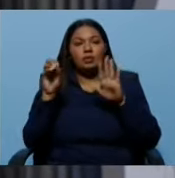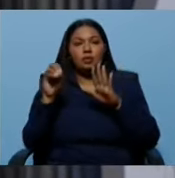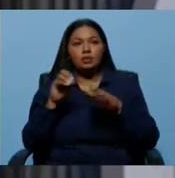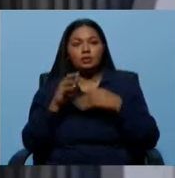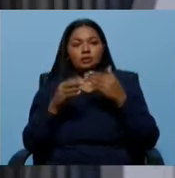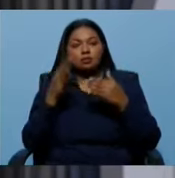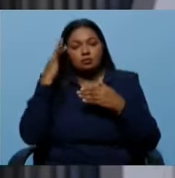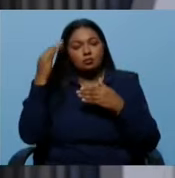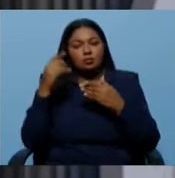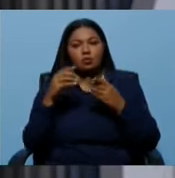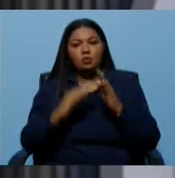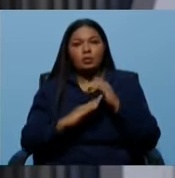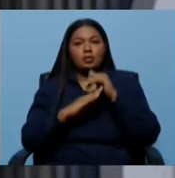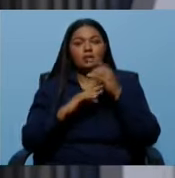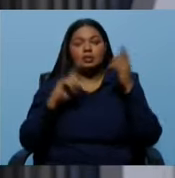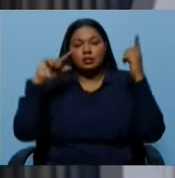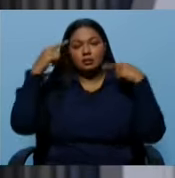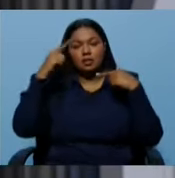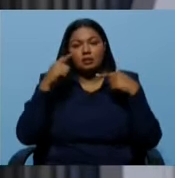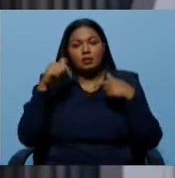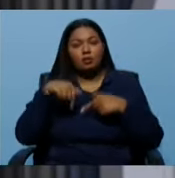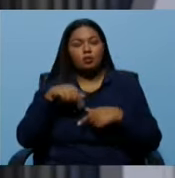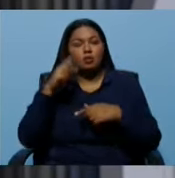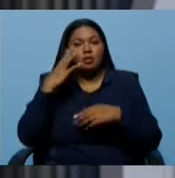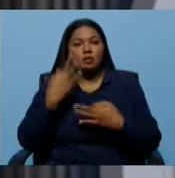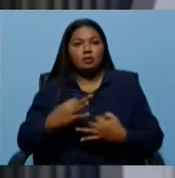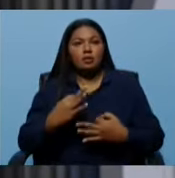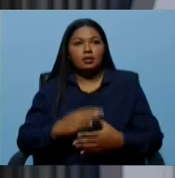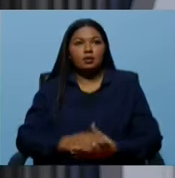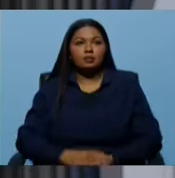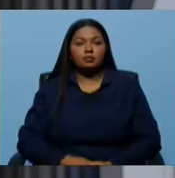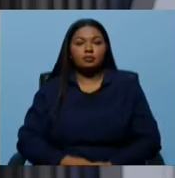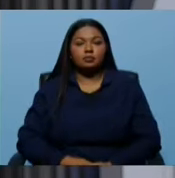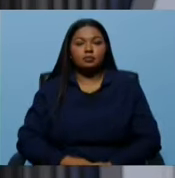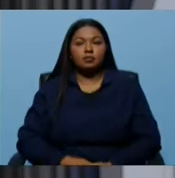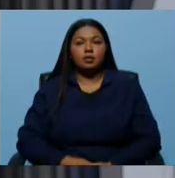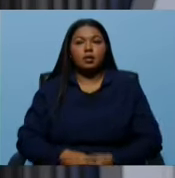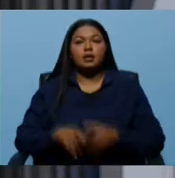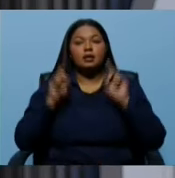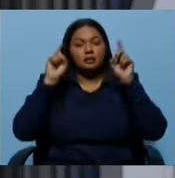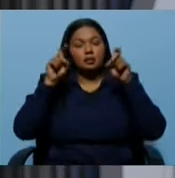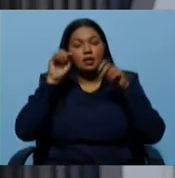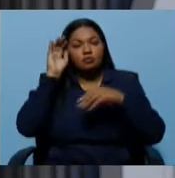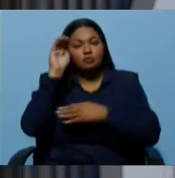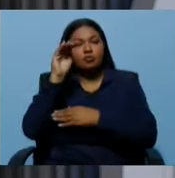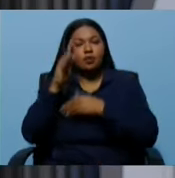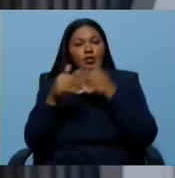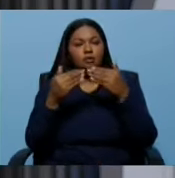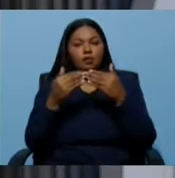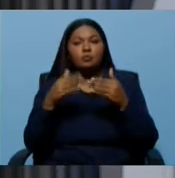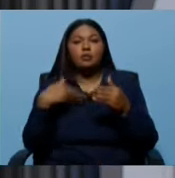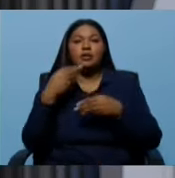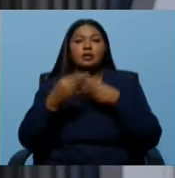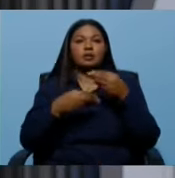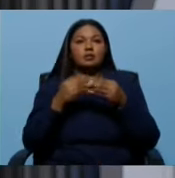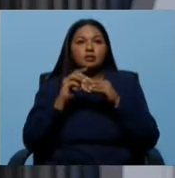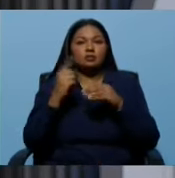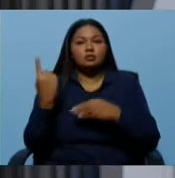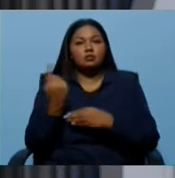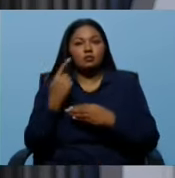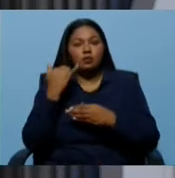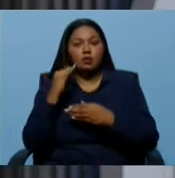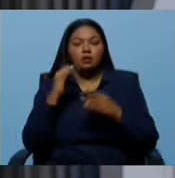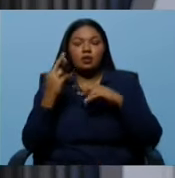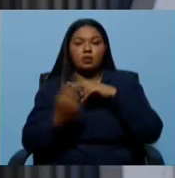soñó ahí el comandante Chávez hoy es una realidad, vemos que podemos soñar el futuro a 30 años y que ese futuro es posible solo si hay una